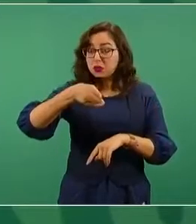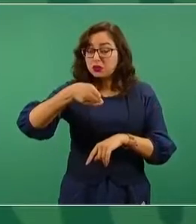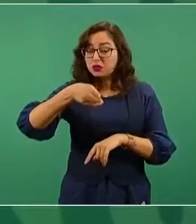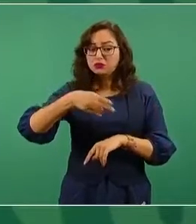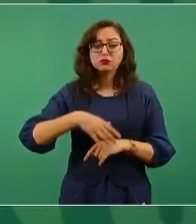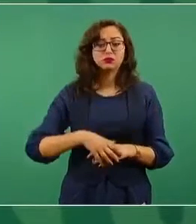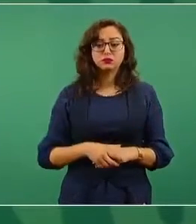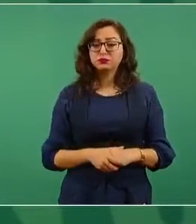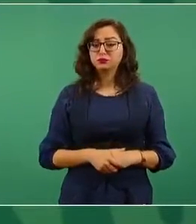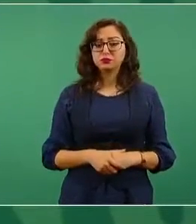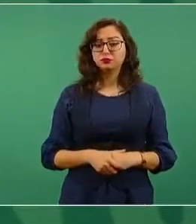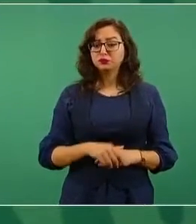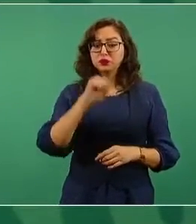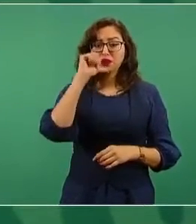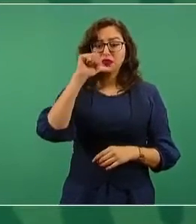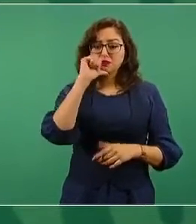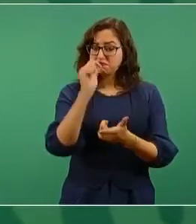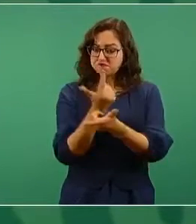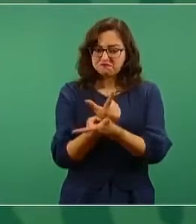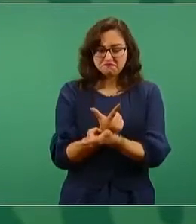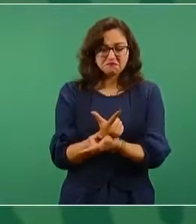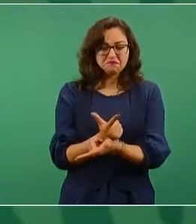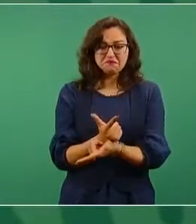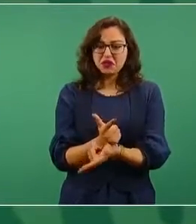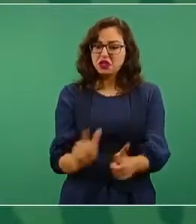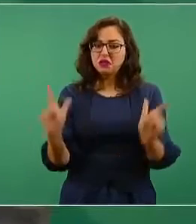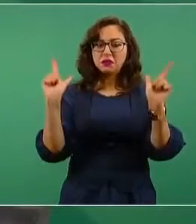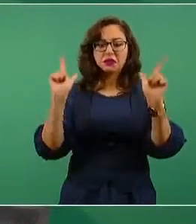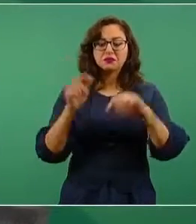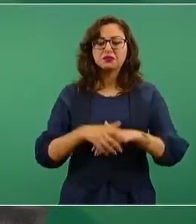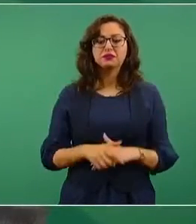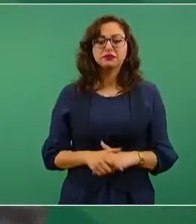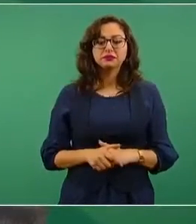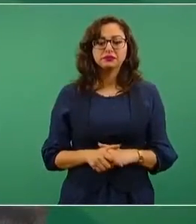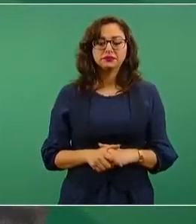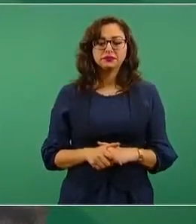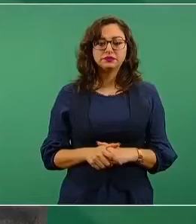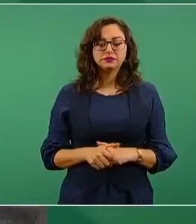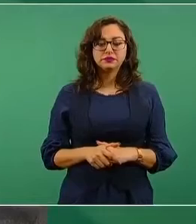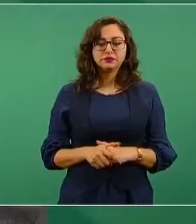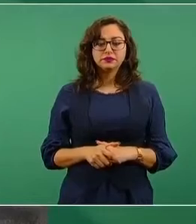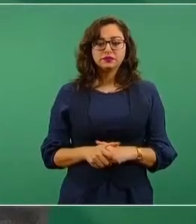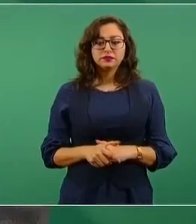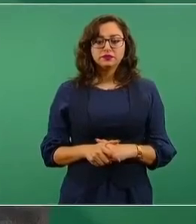aquí es prohibido prohibir, se garantizan